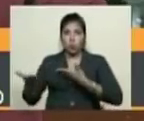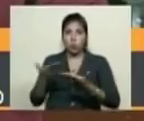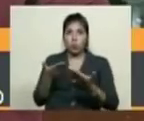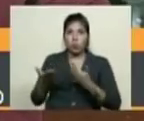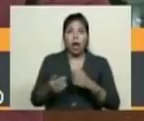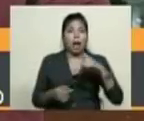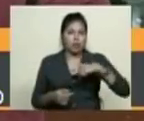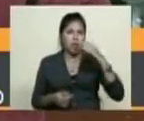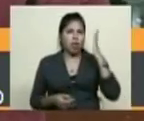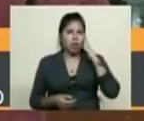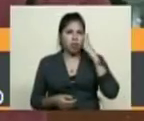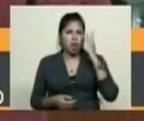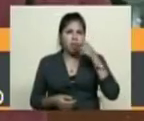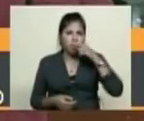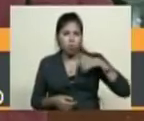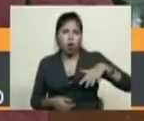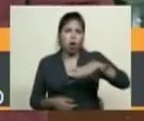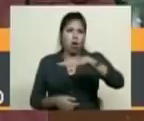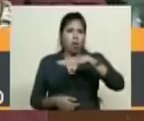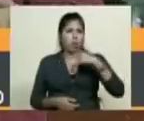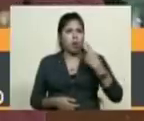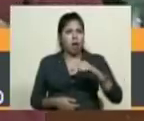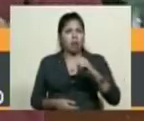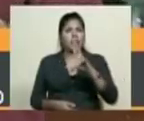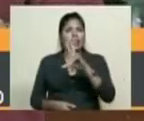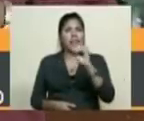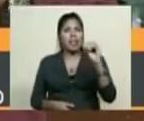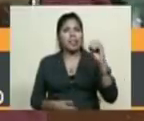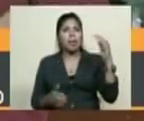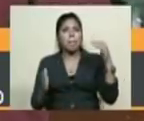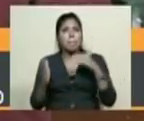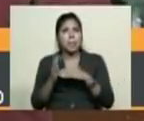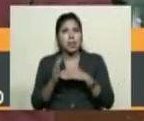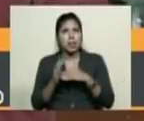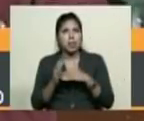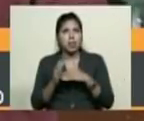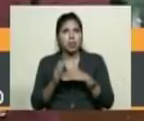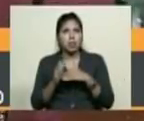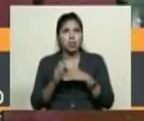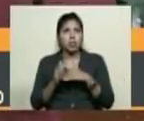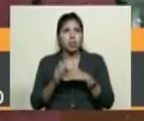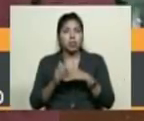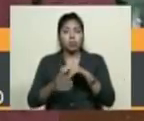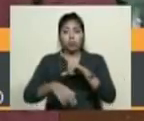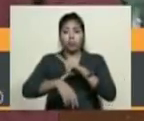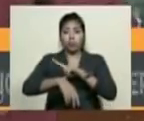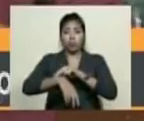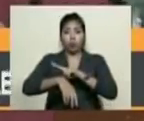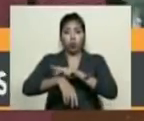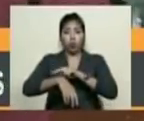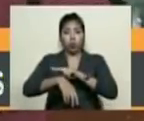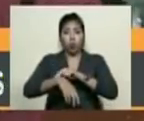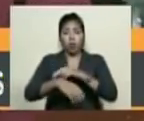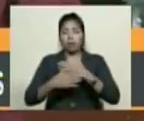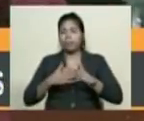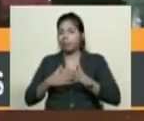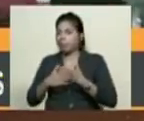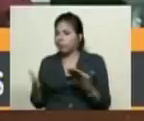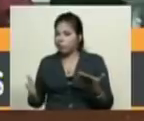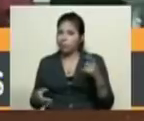que en Venezuela hay más de 30.000 misioneros y misioneras de Cuba, colaboradores de